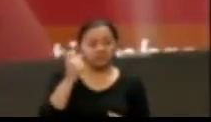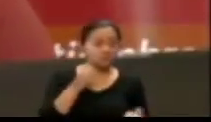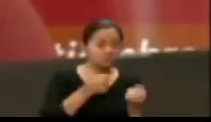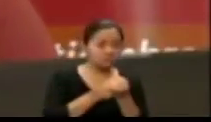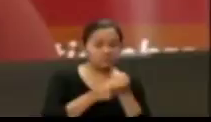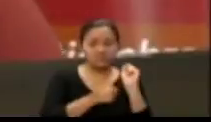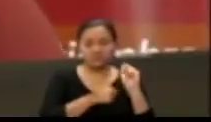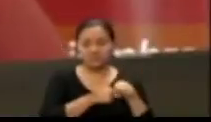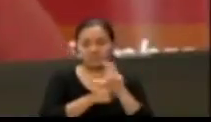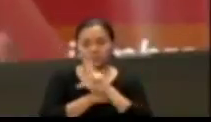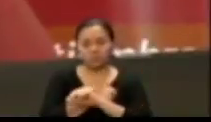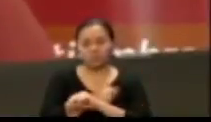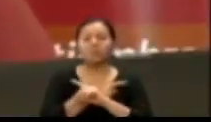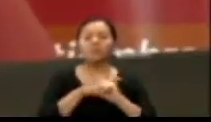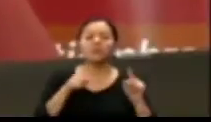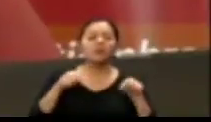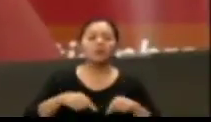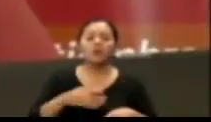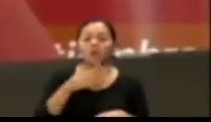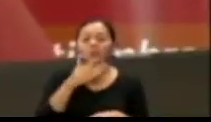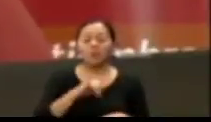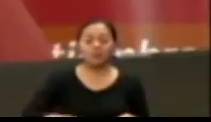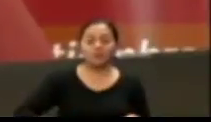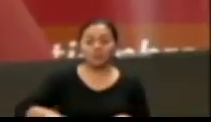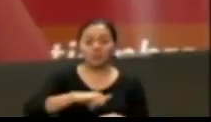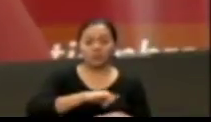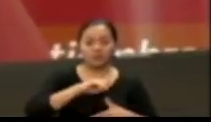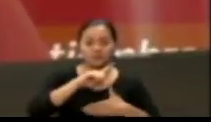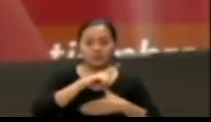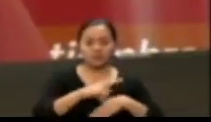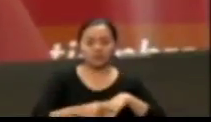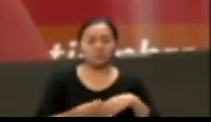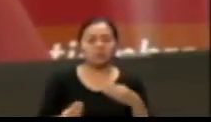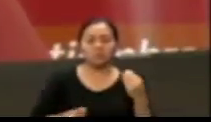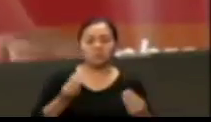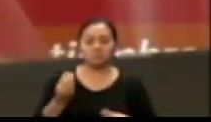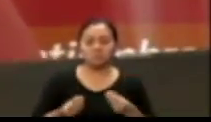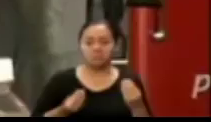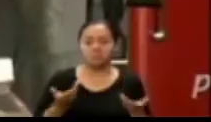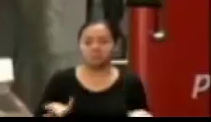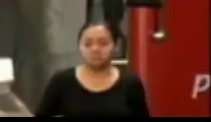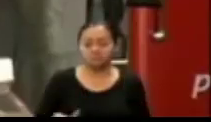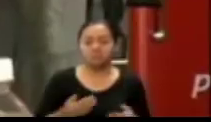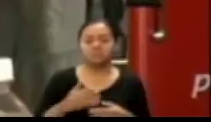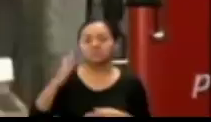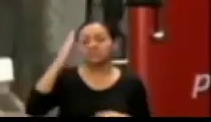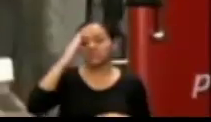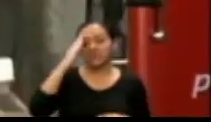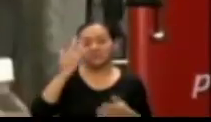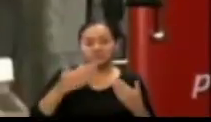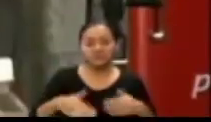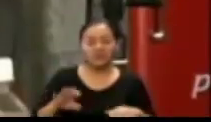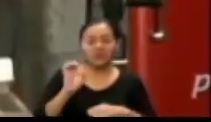y a quién no. Dentro de estas democracias en Latinoamérica, y sabiendo que